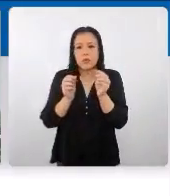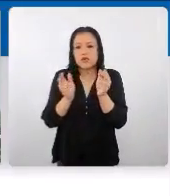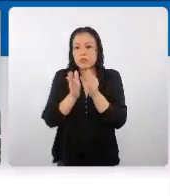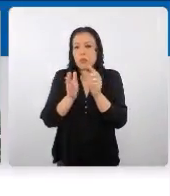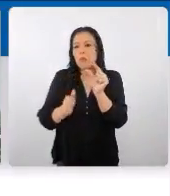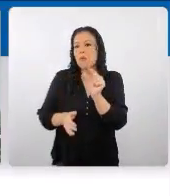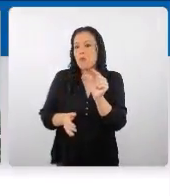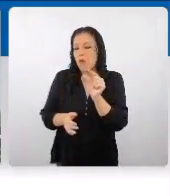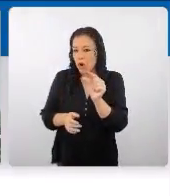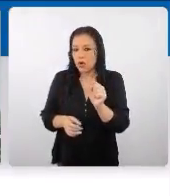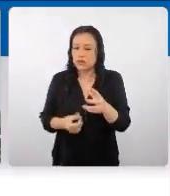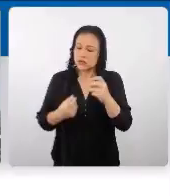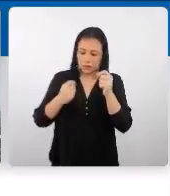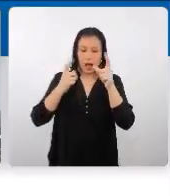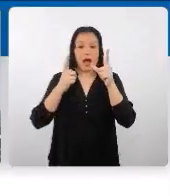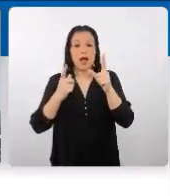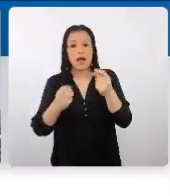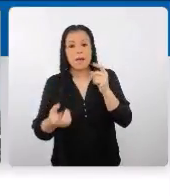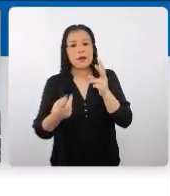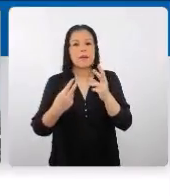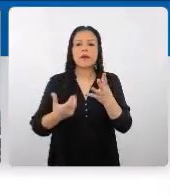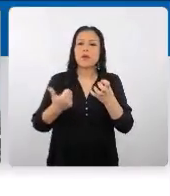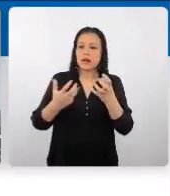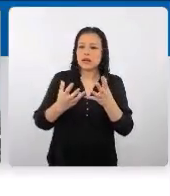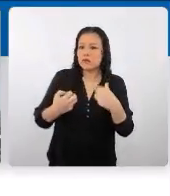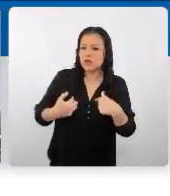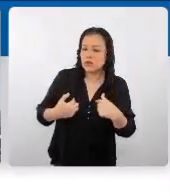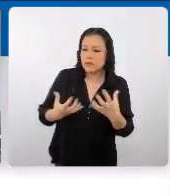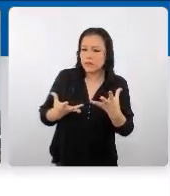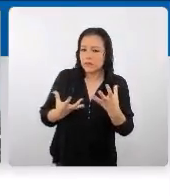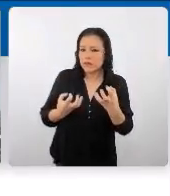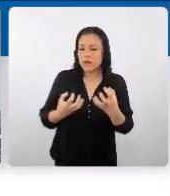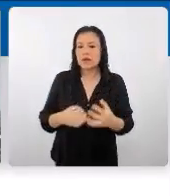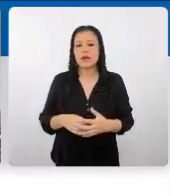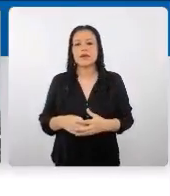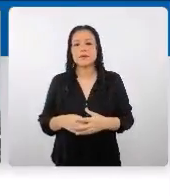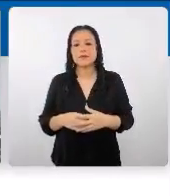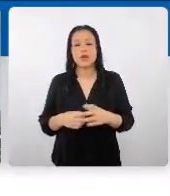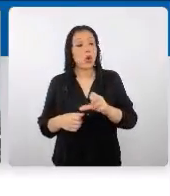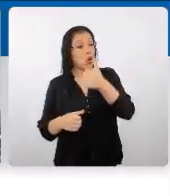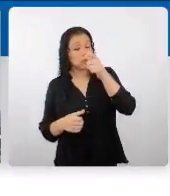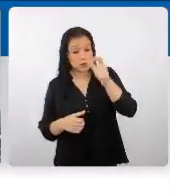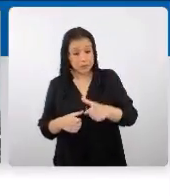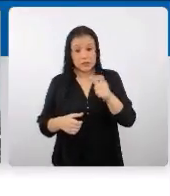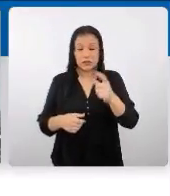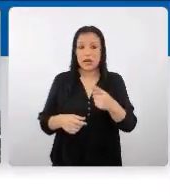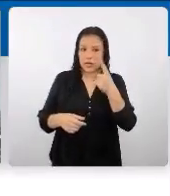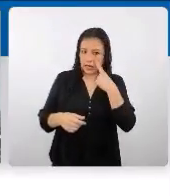la atención porque aparece la intención de juntarse con personas conocidas o de